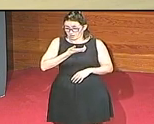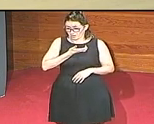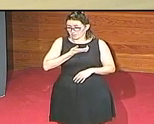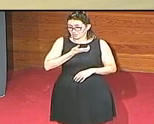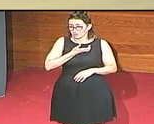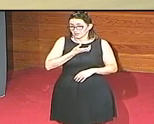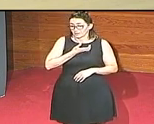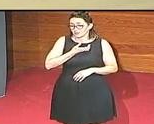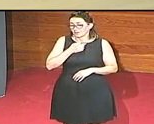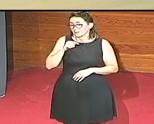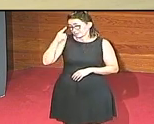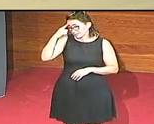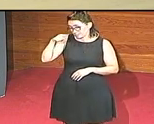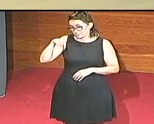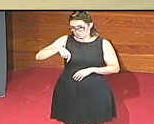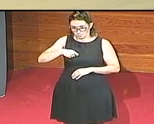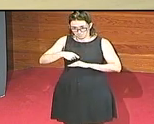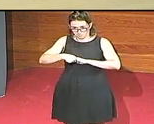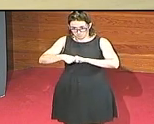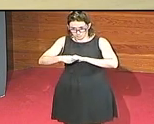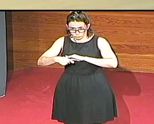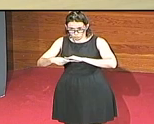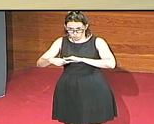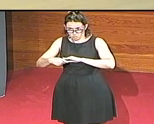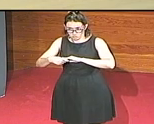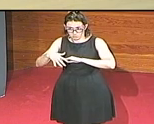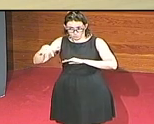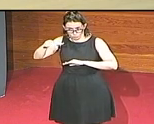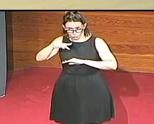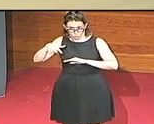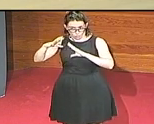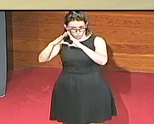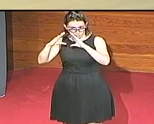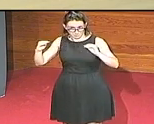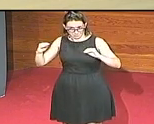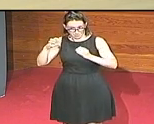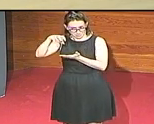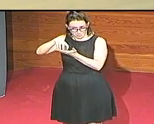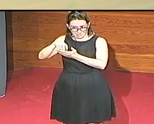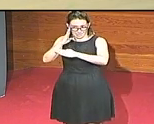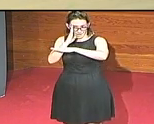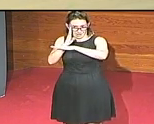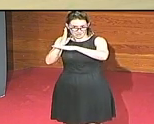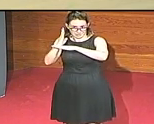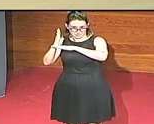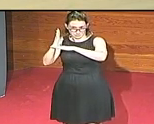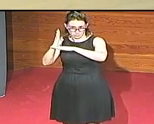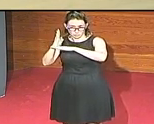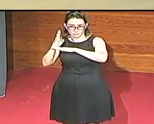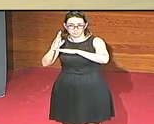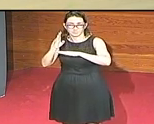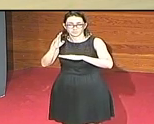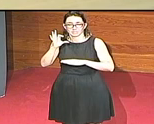en el archivo que tenemos en vitoria en universidades el de sancho el sabio en